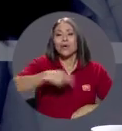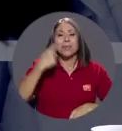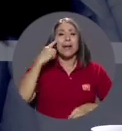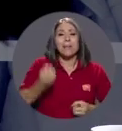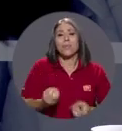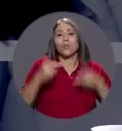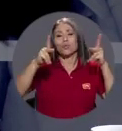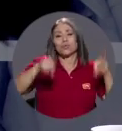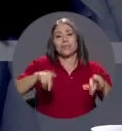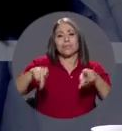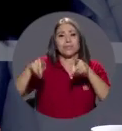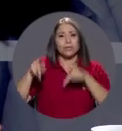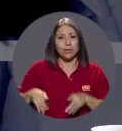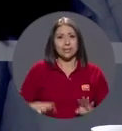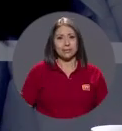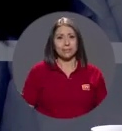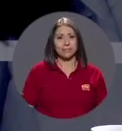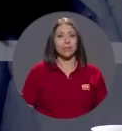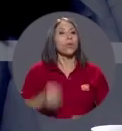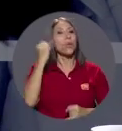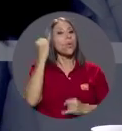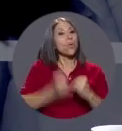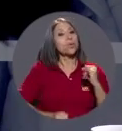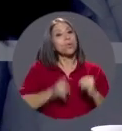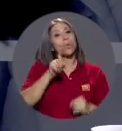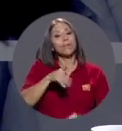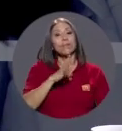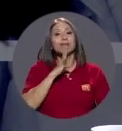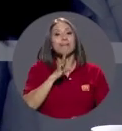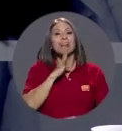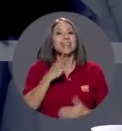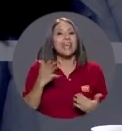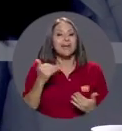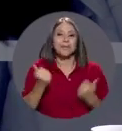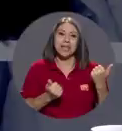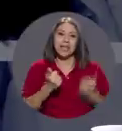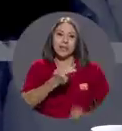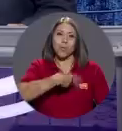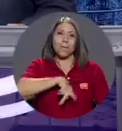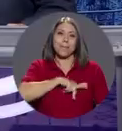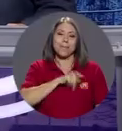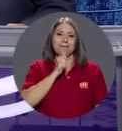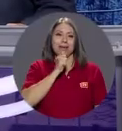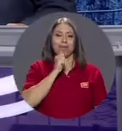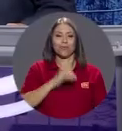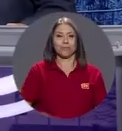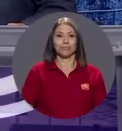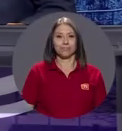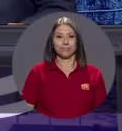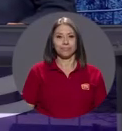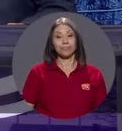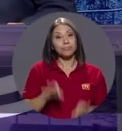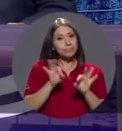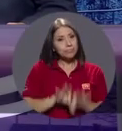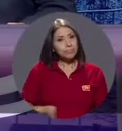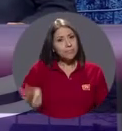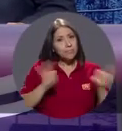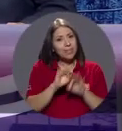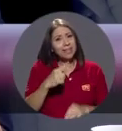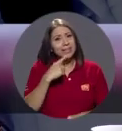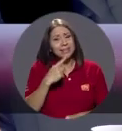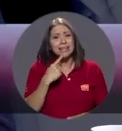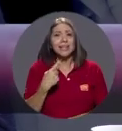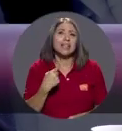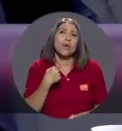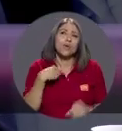masivo de pasajeros. Y por último, tendríamos que hablar del vehículo privado. Y en esto es importante decir que